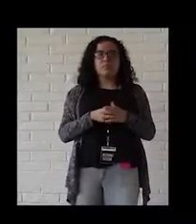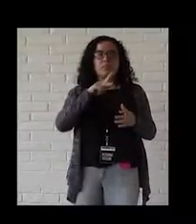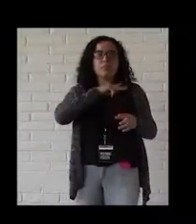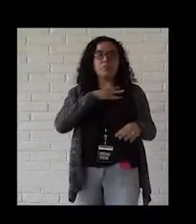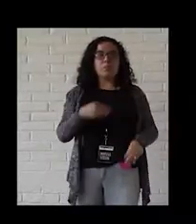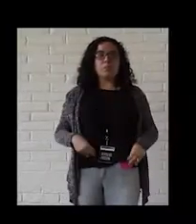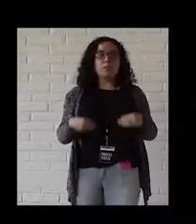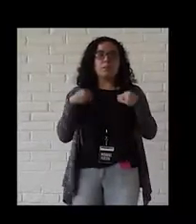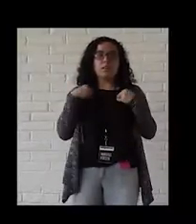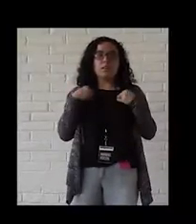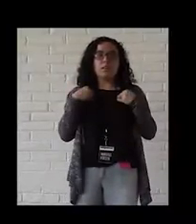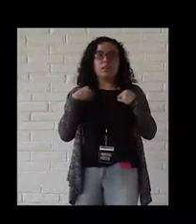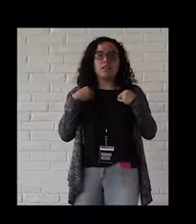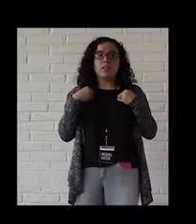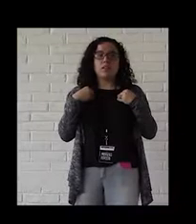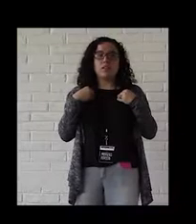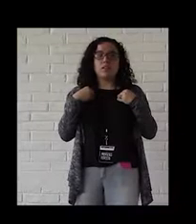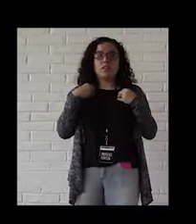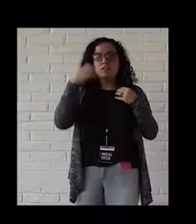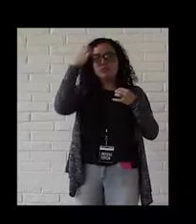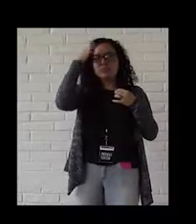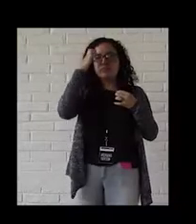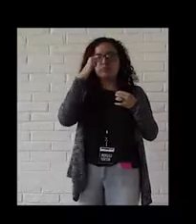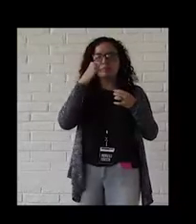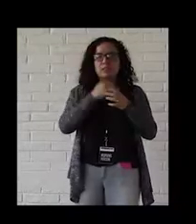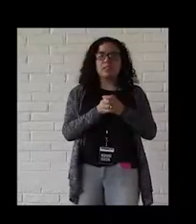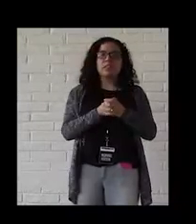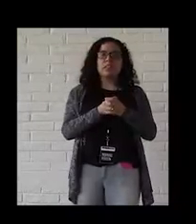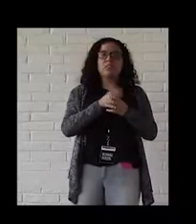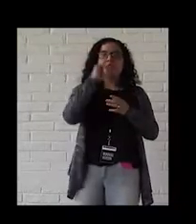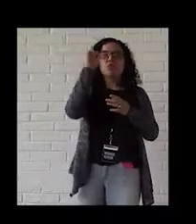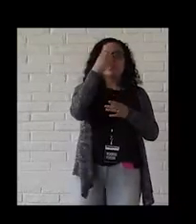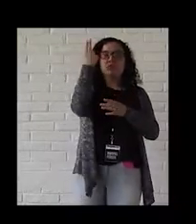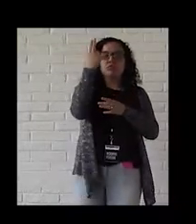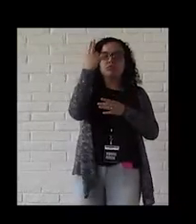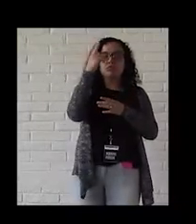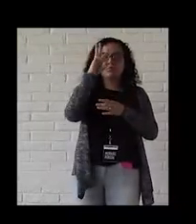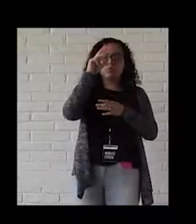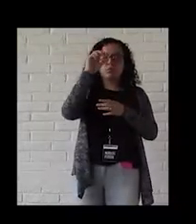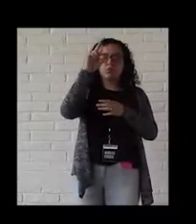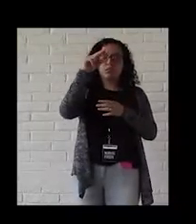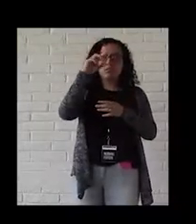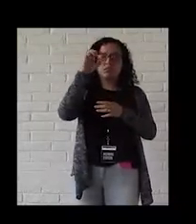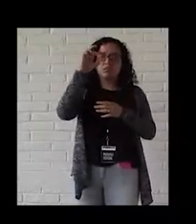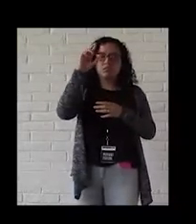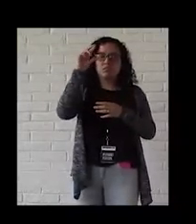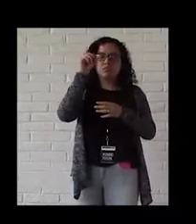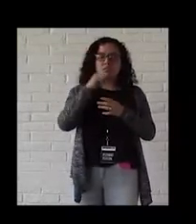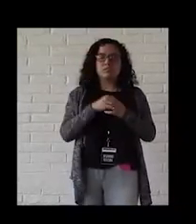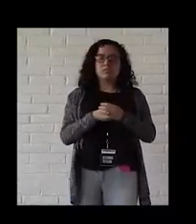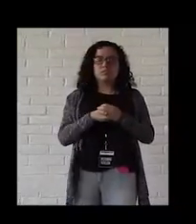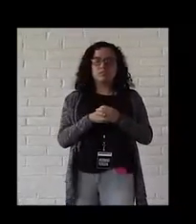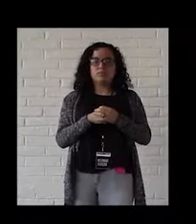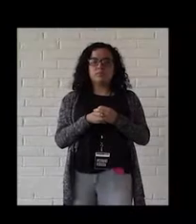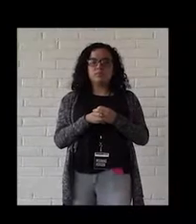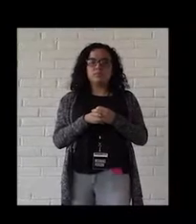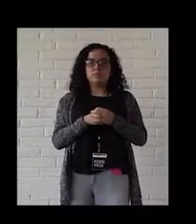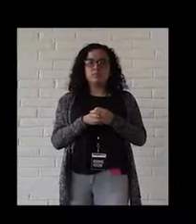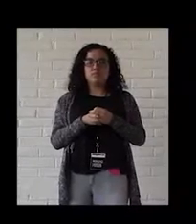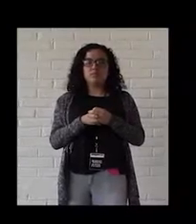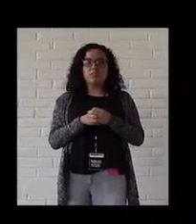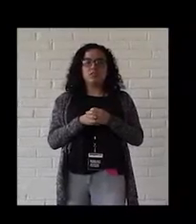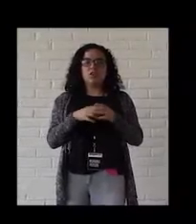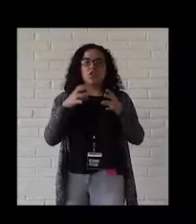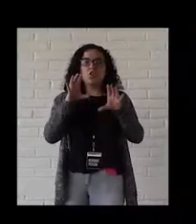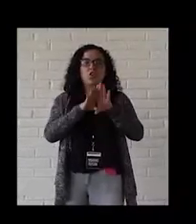encontré un experimento que lo hicieron en Wannes University, que justamente lo que querían era comprobar esta